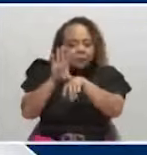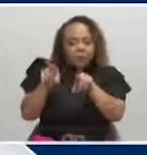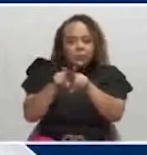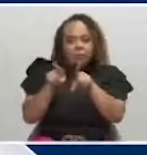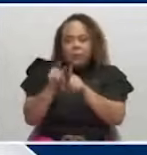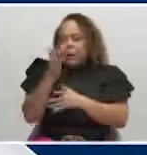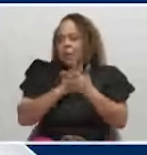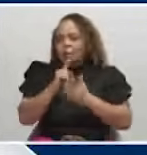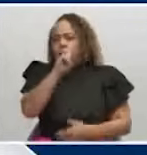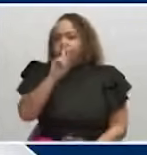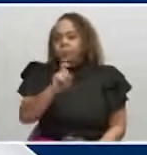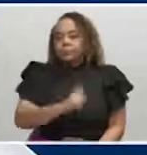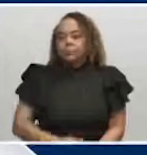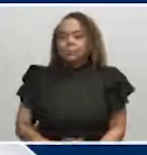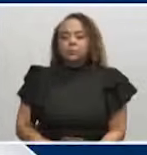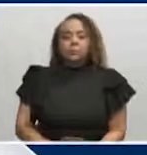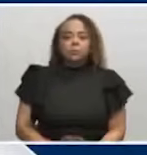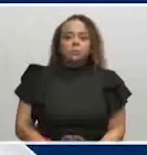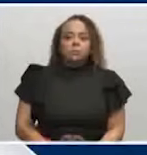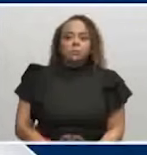algo?